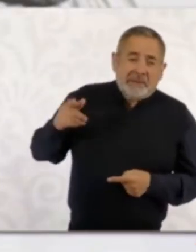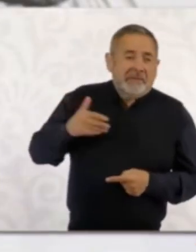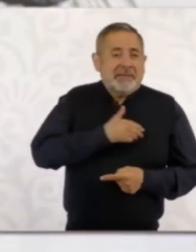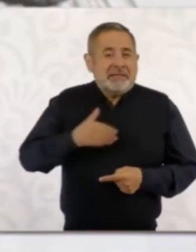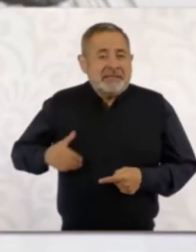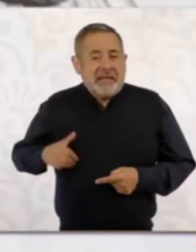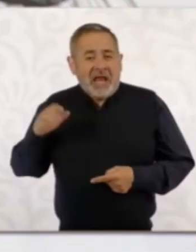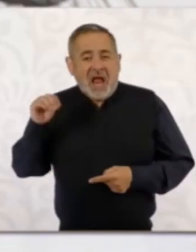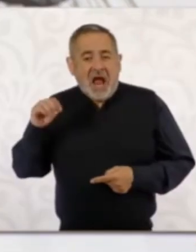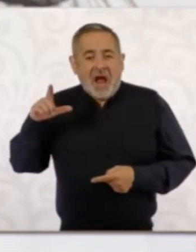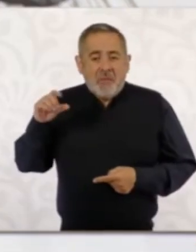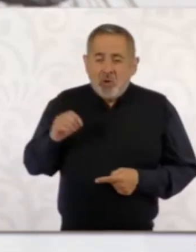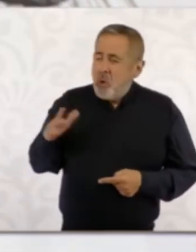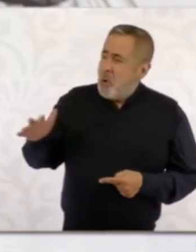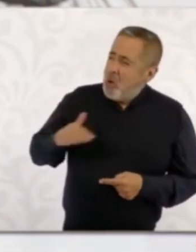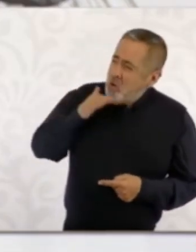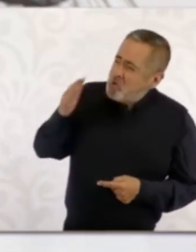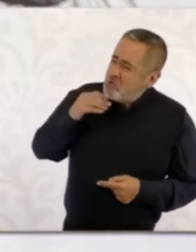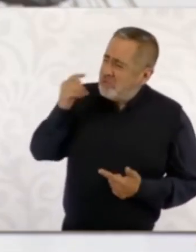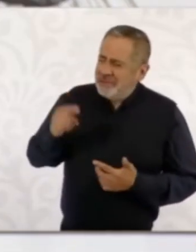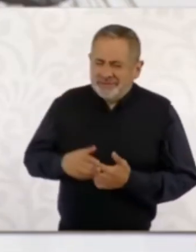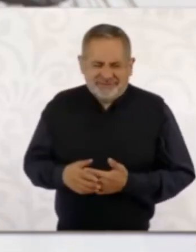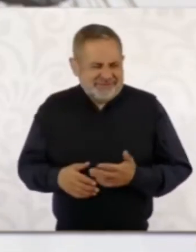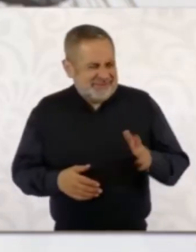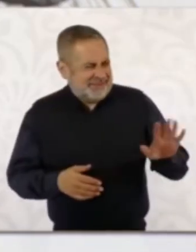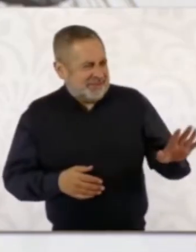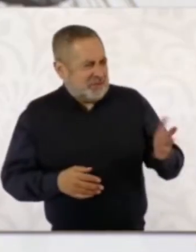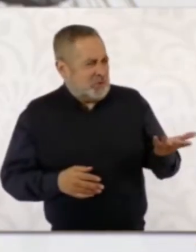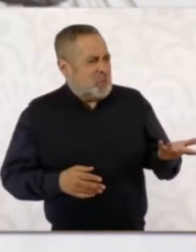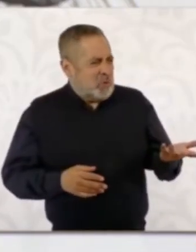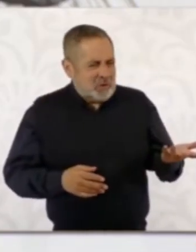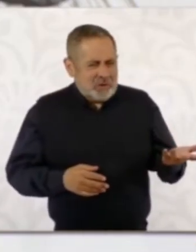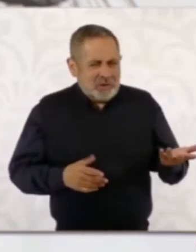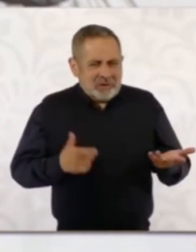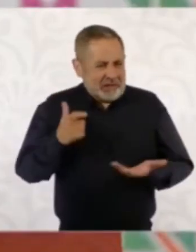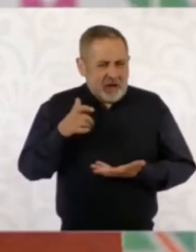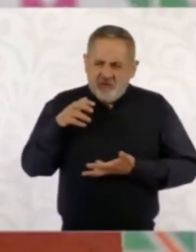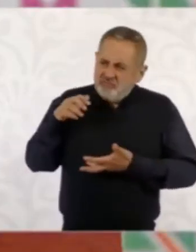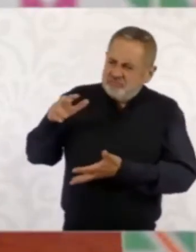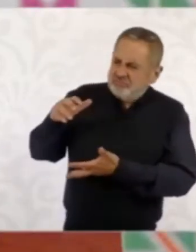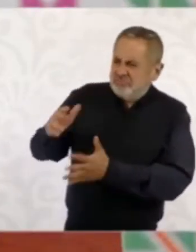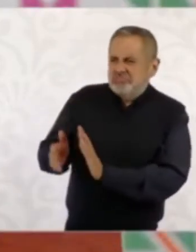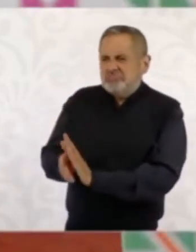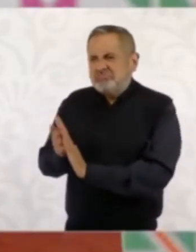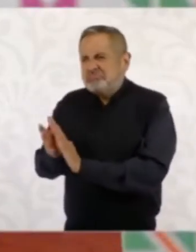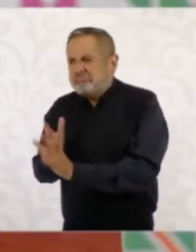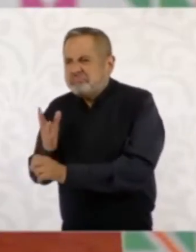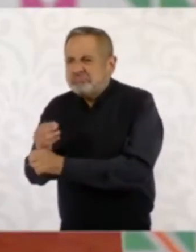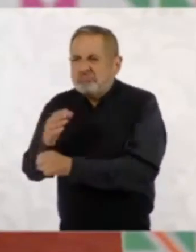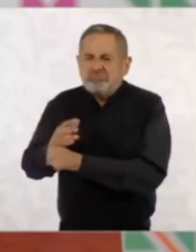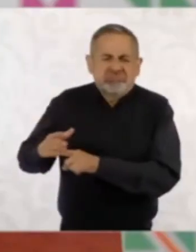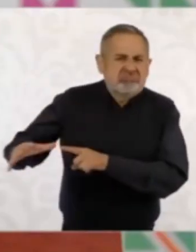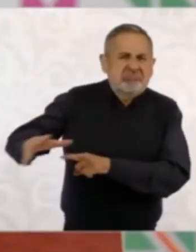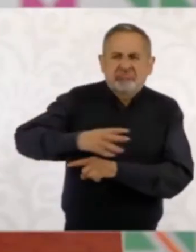los recursos para todas las obras públicas y para los programas de bienestar si hubiera habido